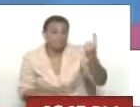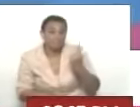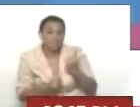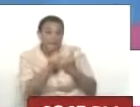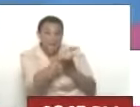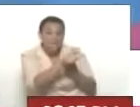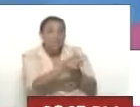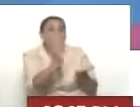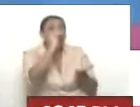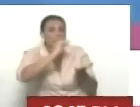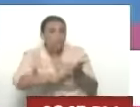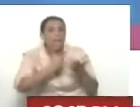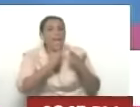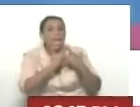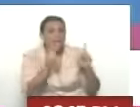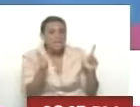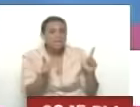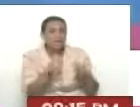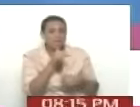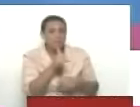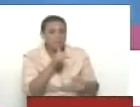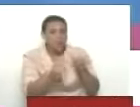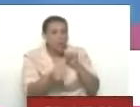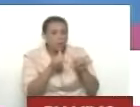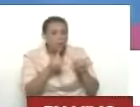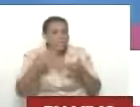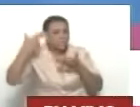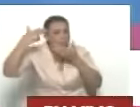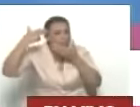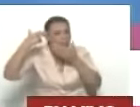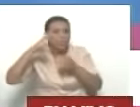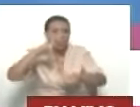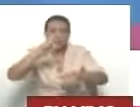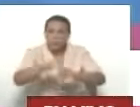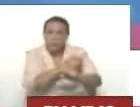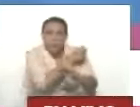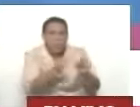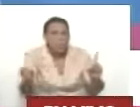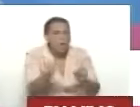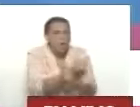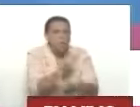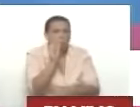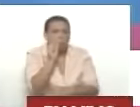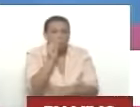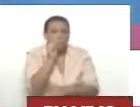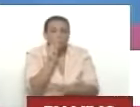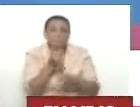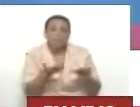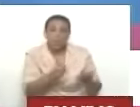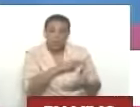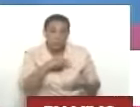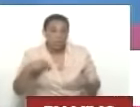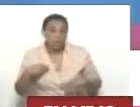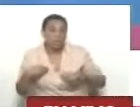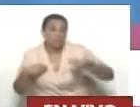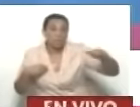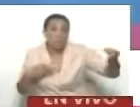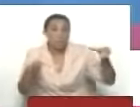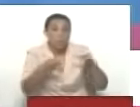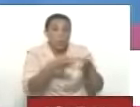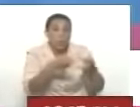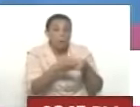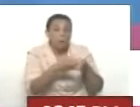Ellos devolvieron a nuestro diplomático secuestrado, torturado, y nosotros le devolvimos un conjunto